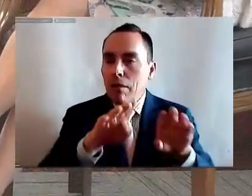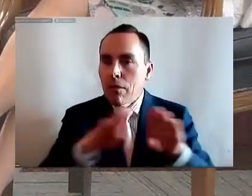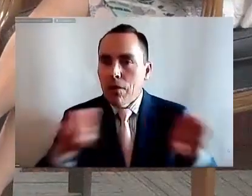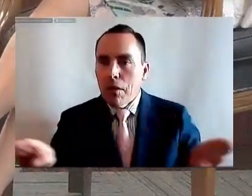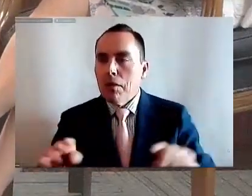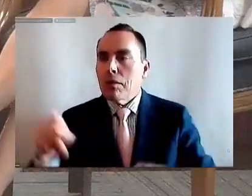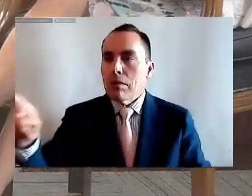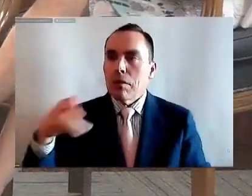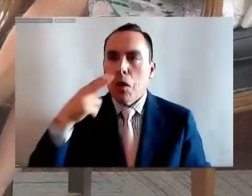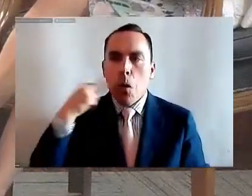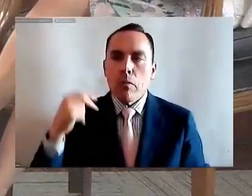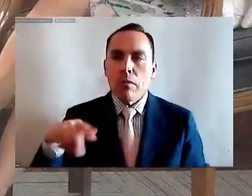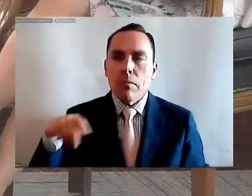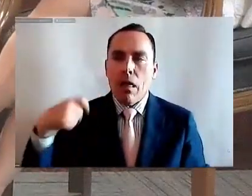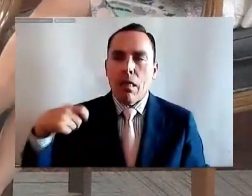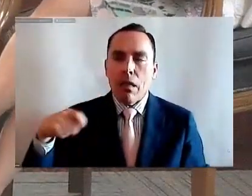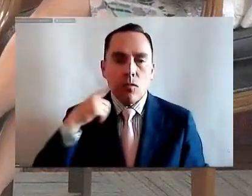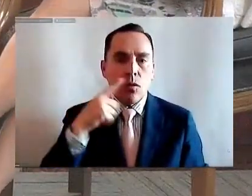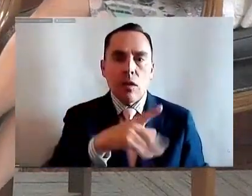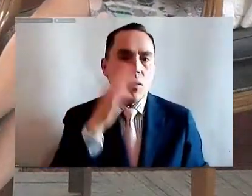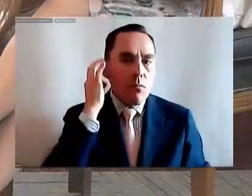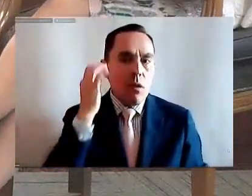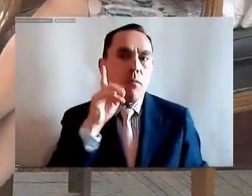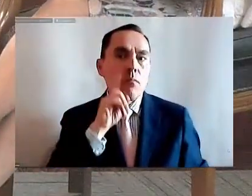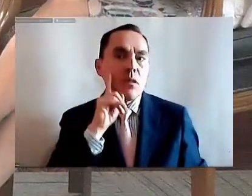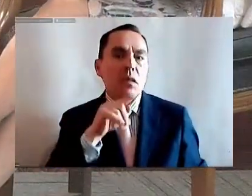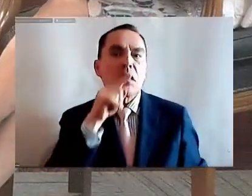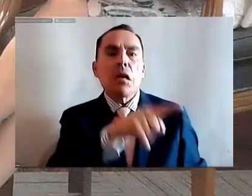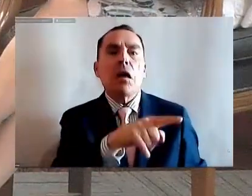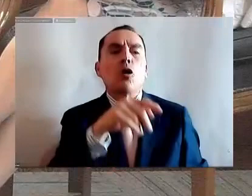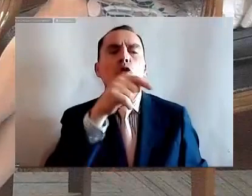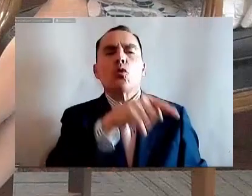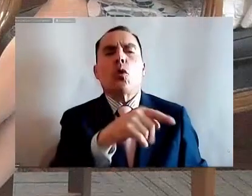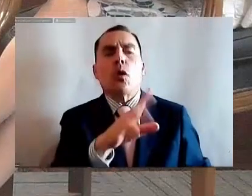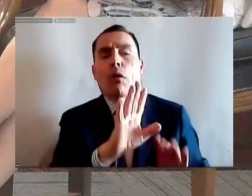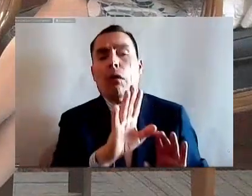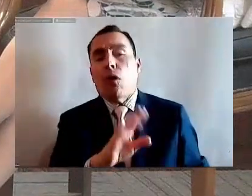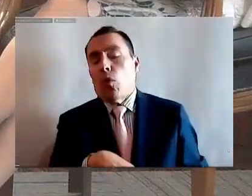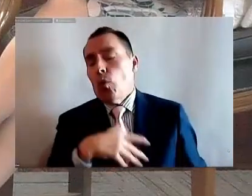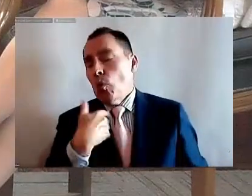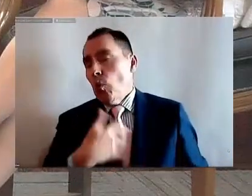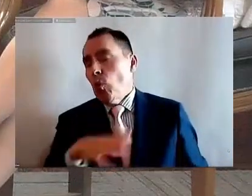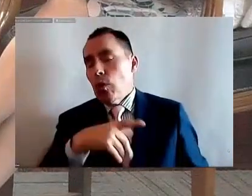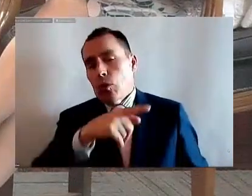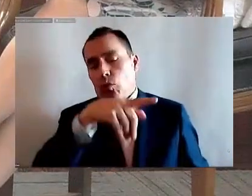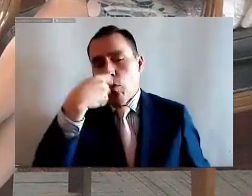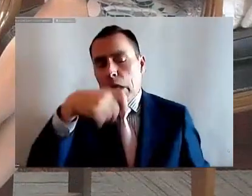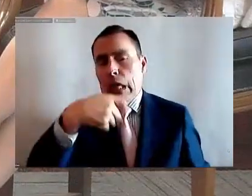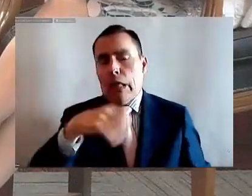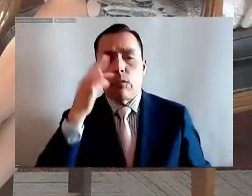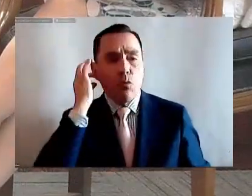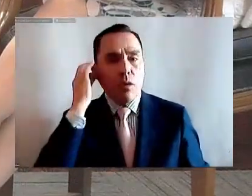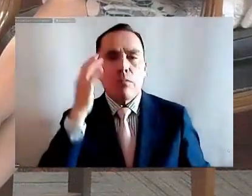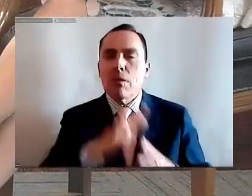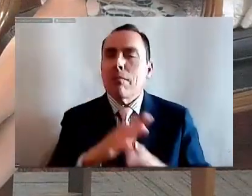menos con la mentira de que te sale muy costosa, pero en realidad sale más barata.